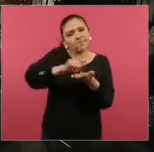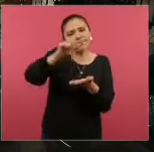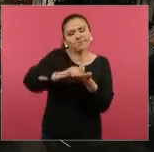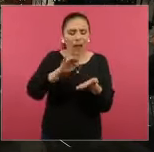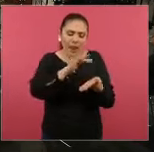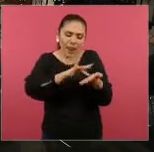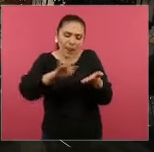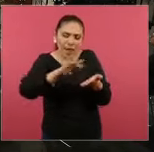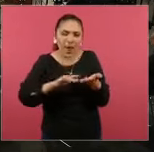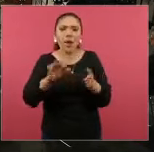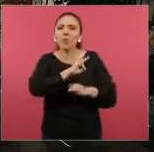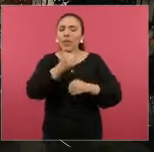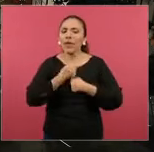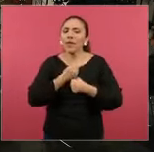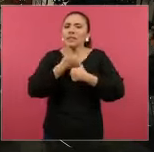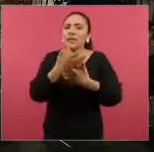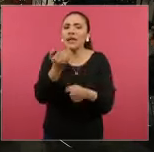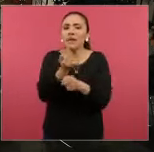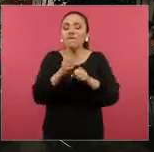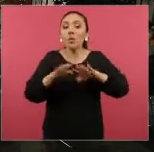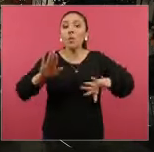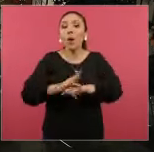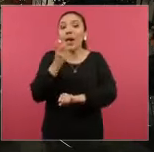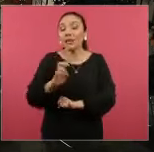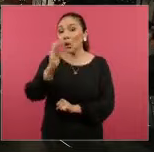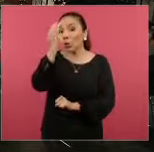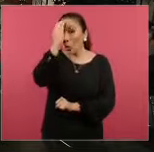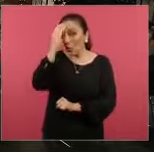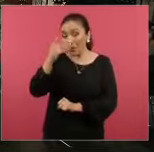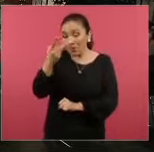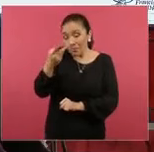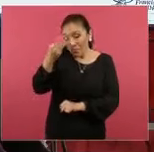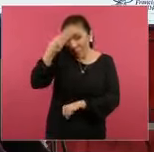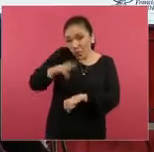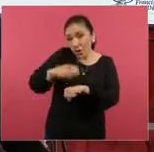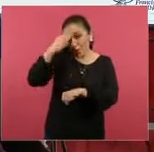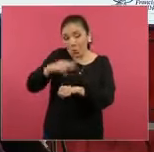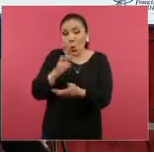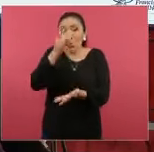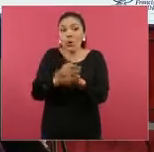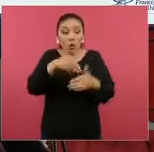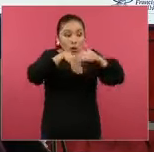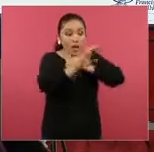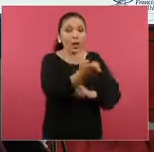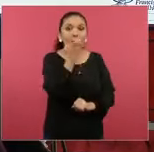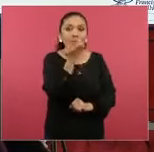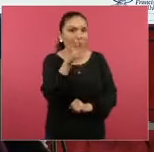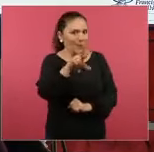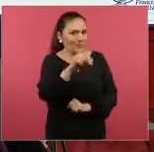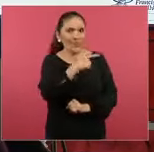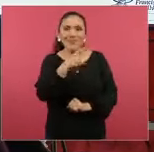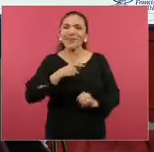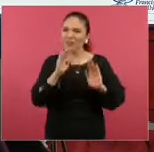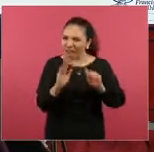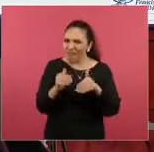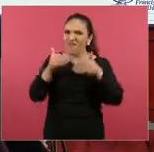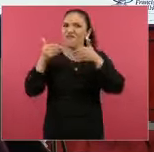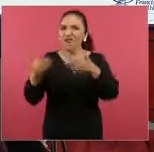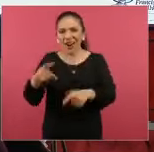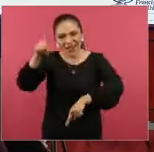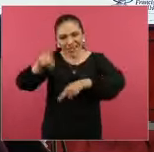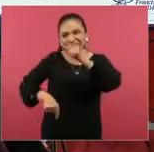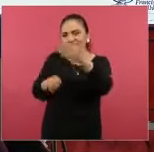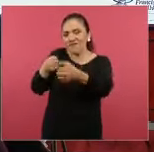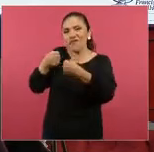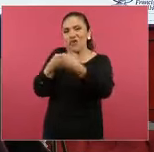comunicar información, porque el conocimiento, los saberes no deben quedarse plasmados en la escuela, deben romper fronteras, deben ir más